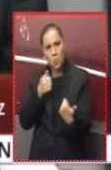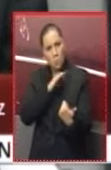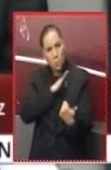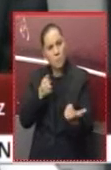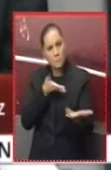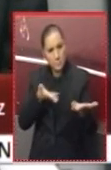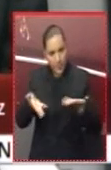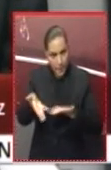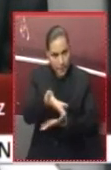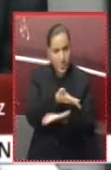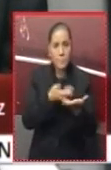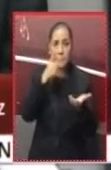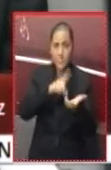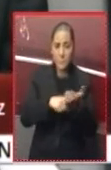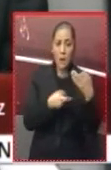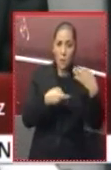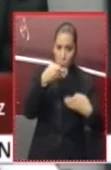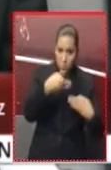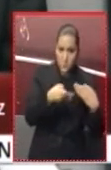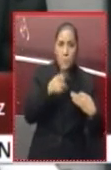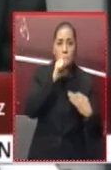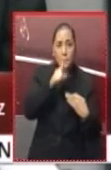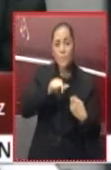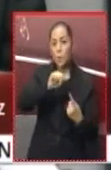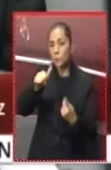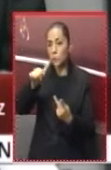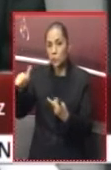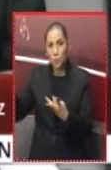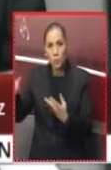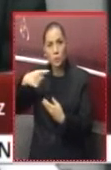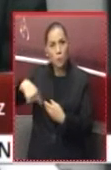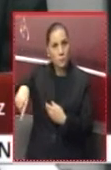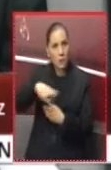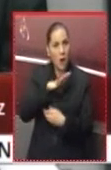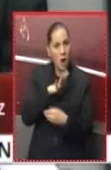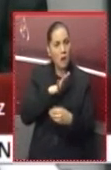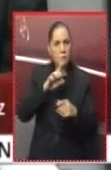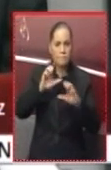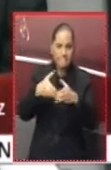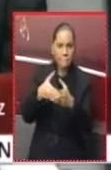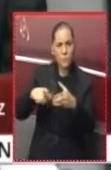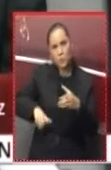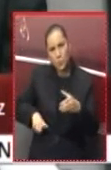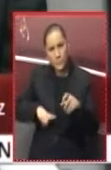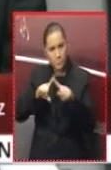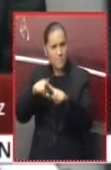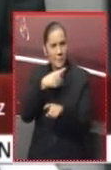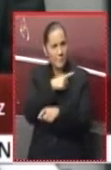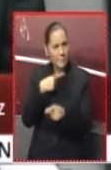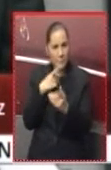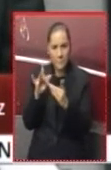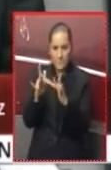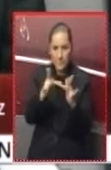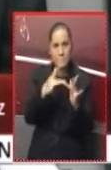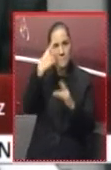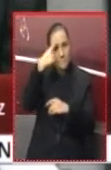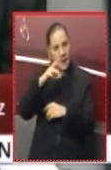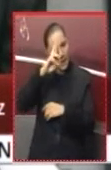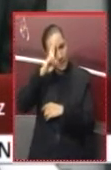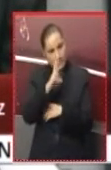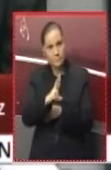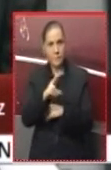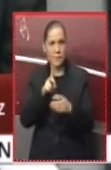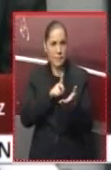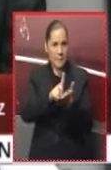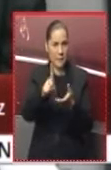demás poderes, alcance esa armonía que debe existir entre los derechos de las personas y los deberes del respeto a los derechos de tercero,